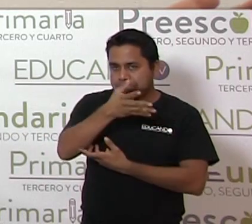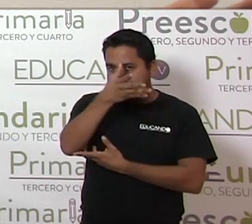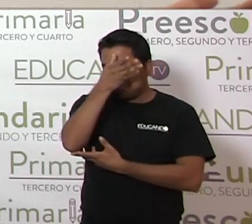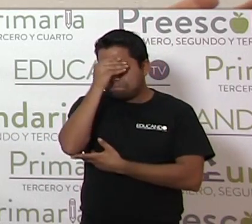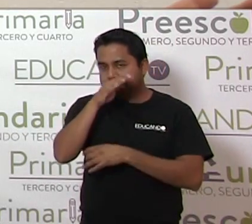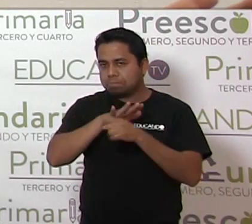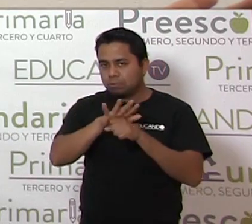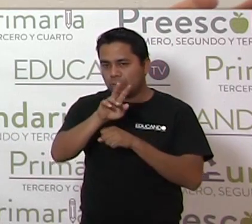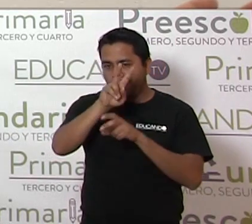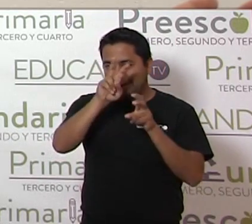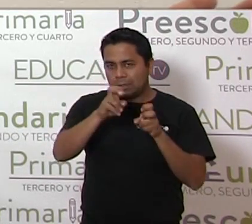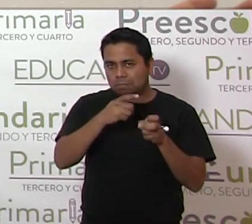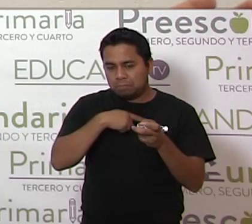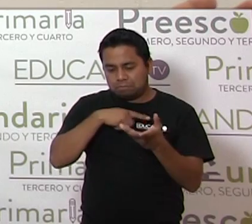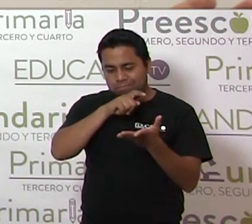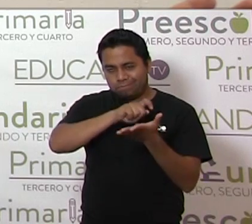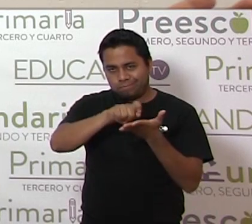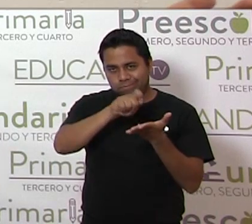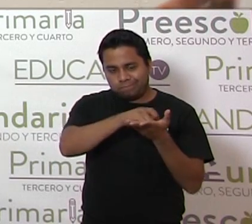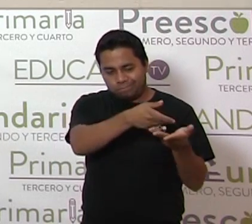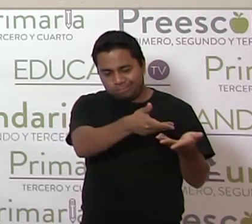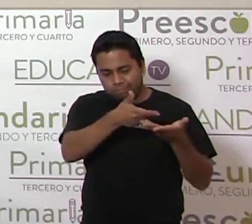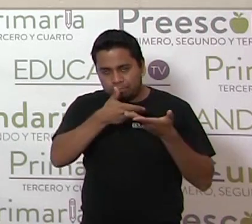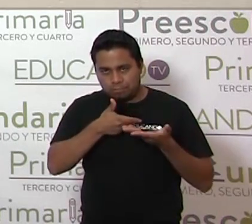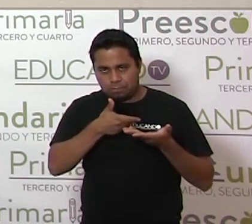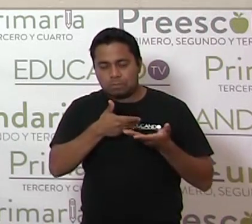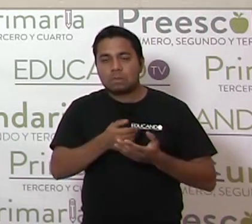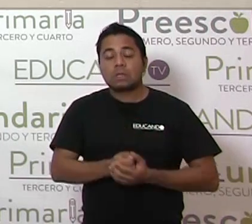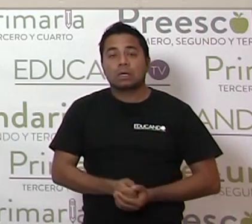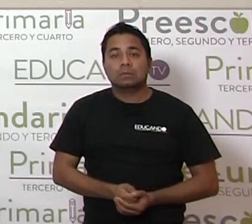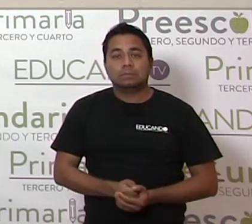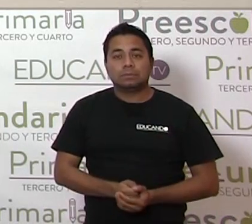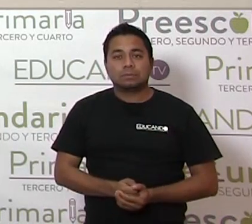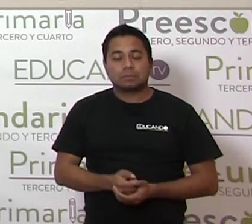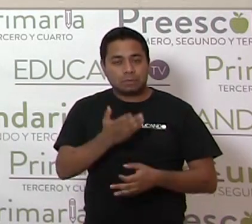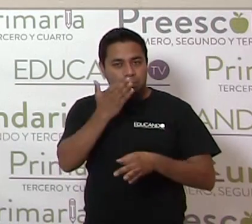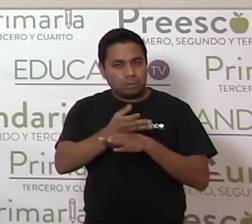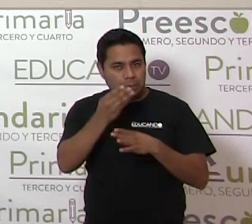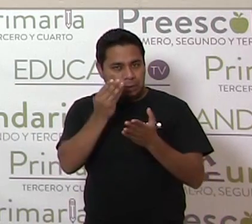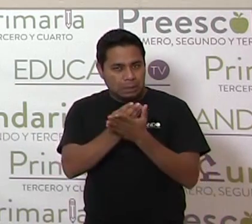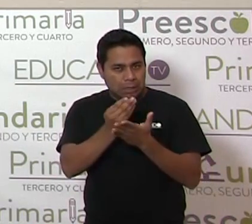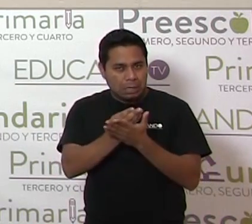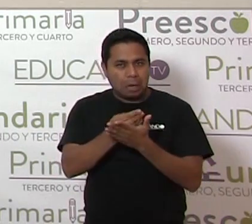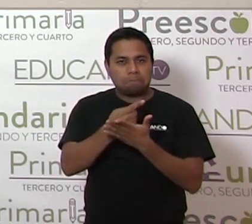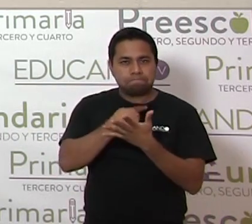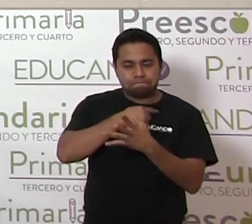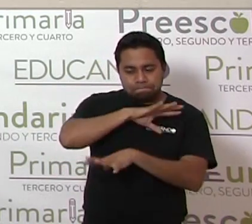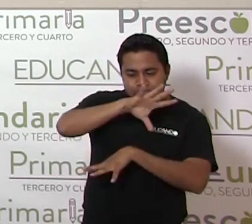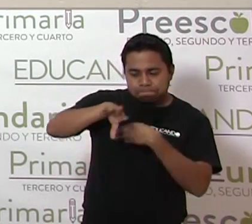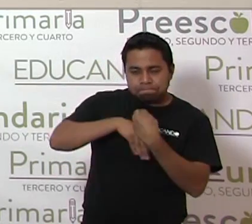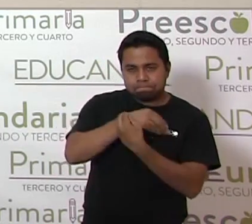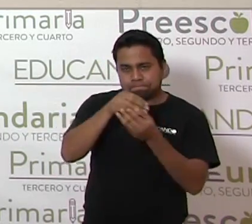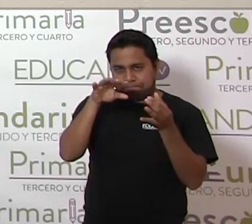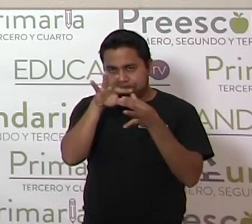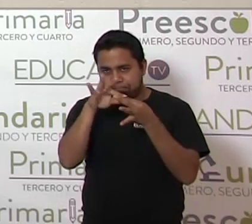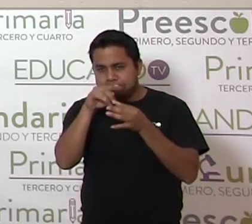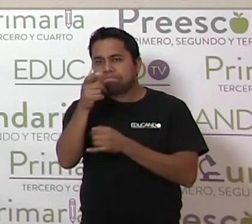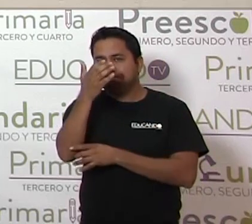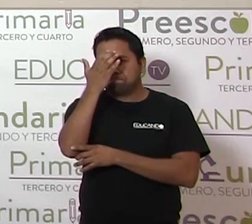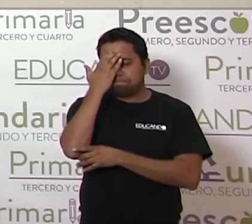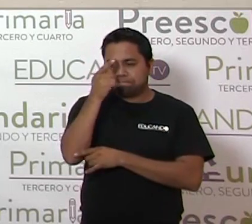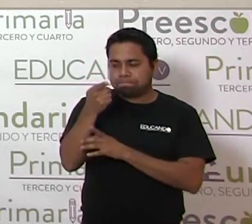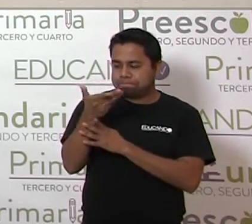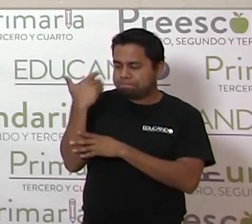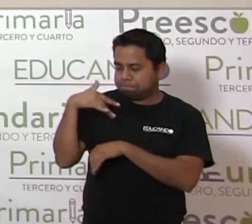aprender acerca de lo que nosotros estamos compartiendo. En esta sesión vamos a hablar de un organizador que tú ya conoces y que